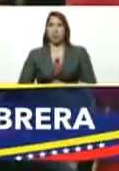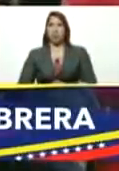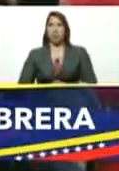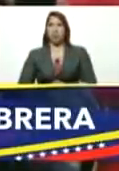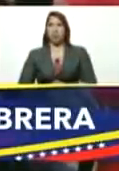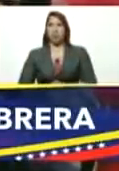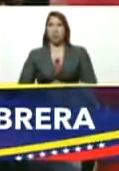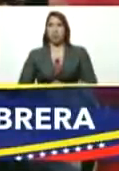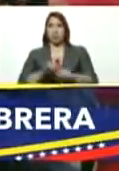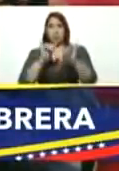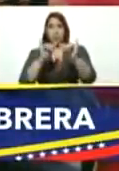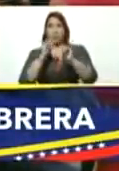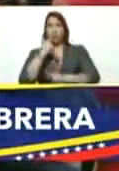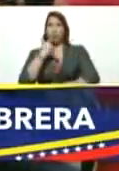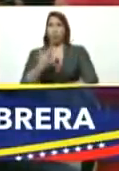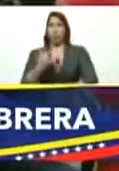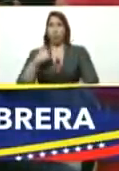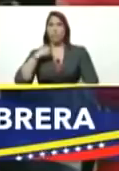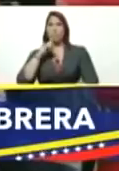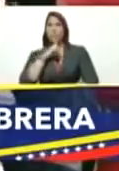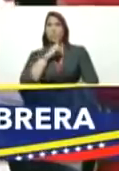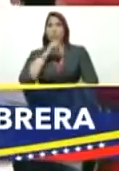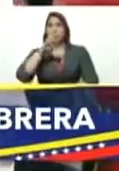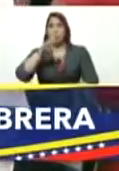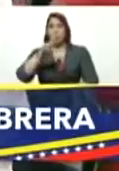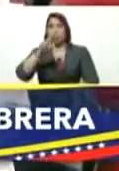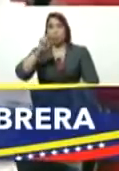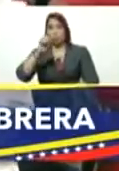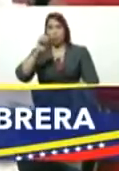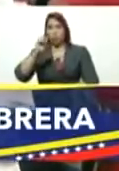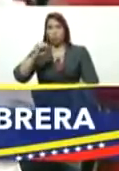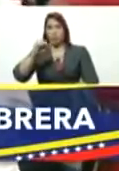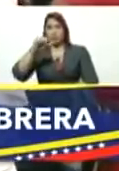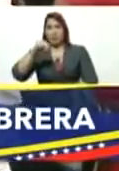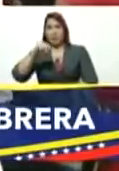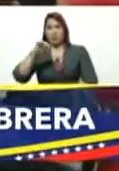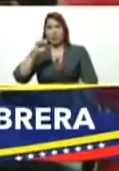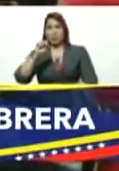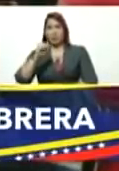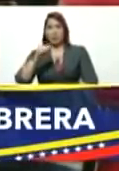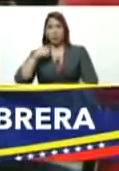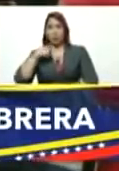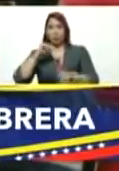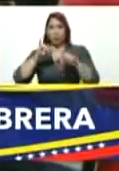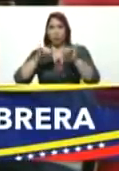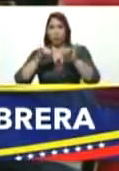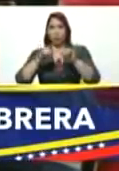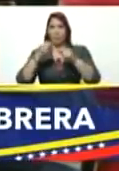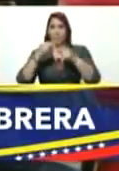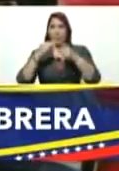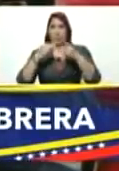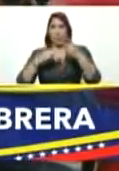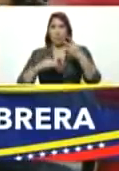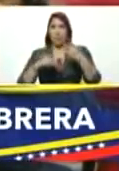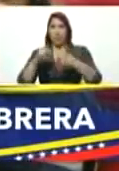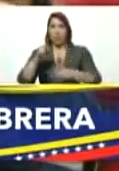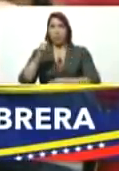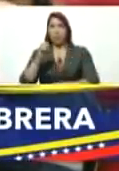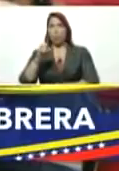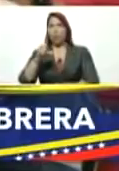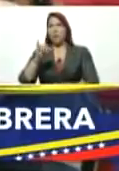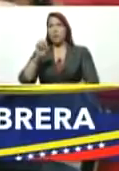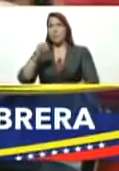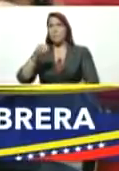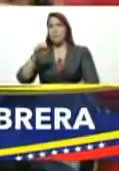usted lo acaba de mencionar ahorita mi nombre es rosa anís padilla soy ingeniero de materiales poliméricos trabajo en